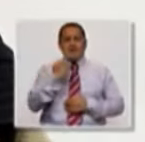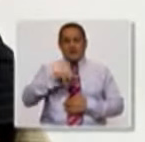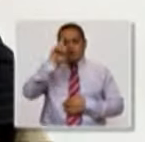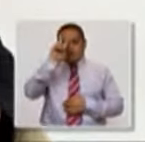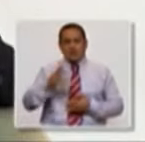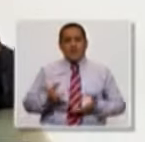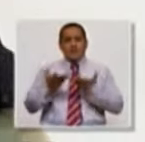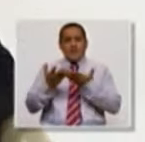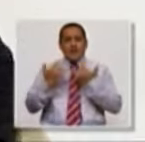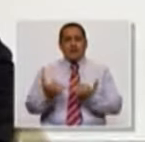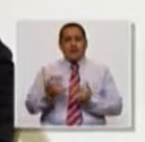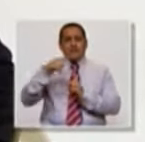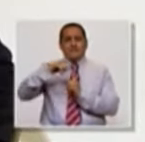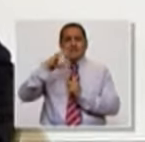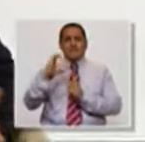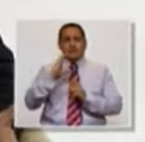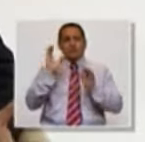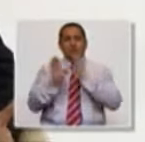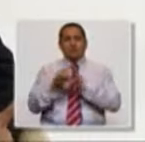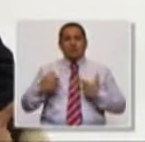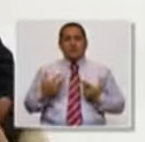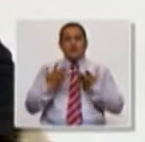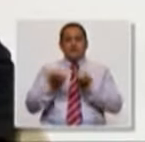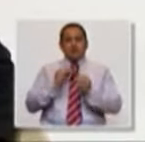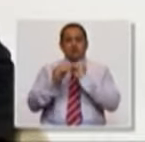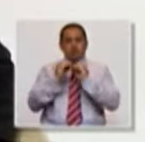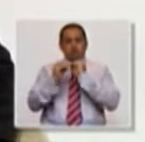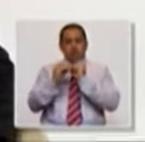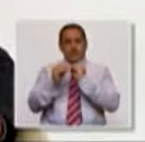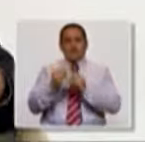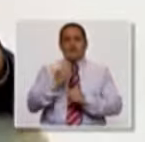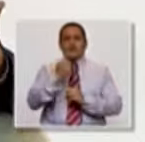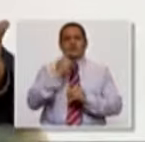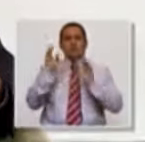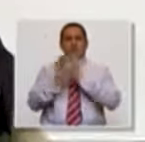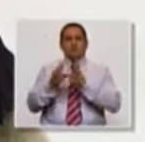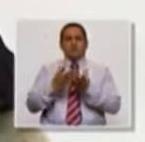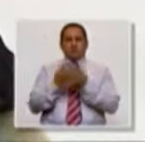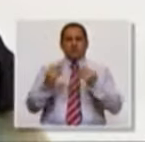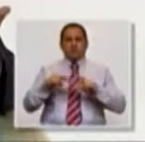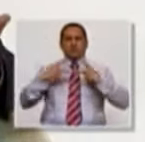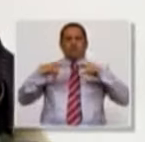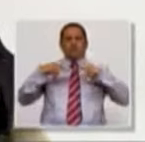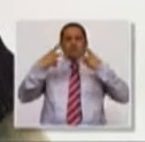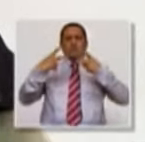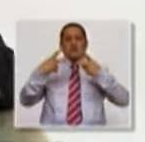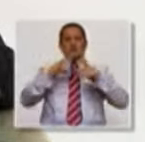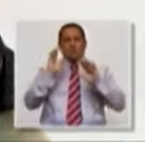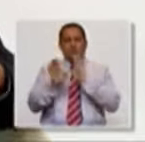se está dando y que el Tribunal Constitucional desea solucionar, que es que se está exagerando mucho de